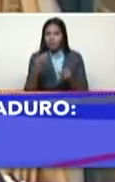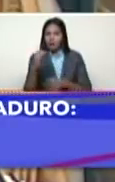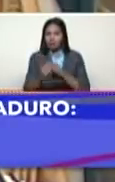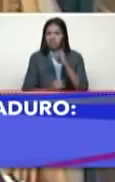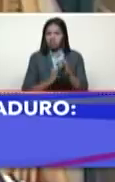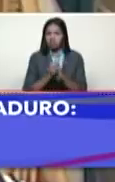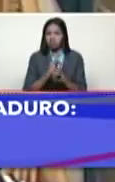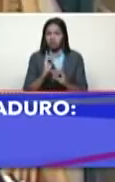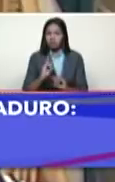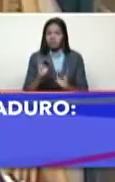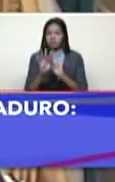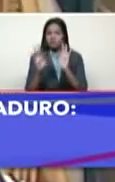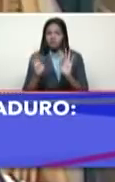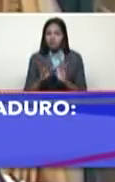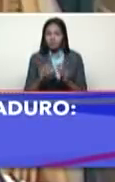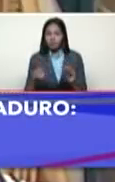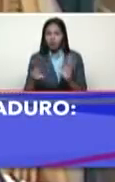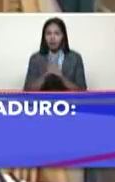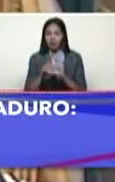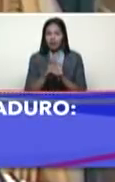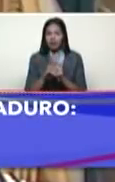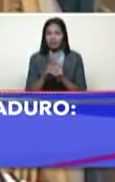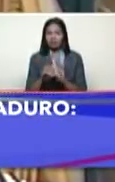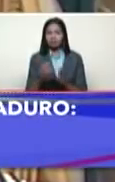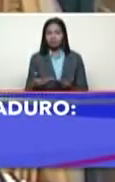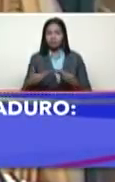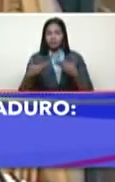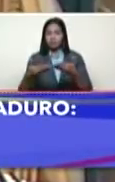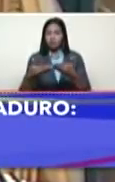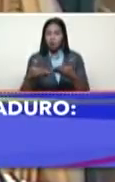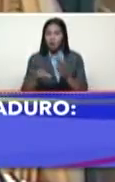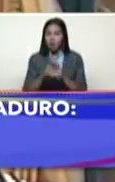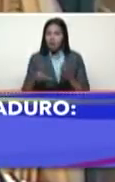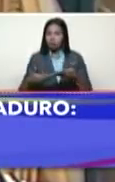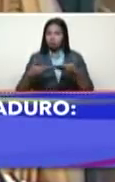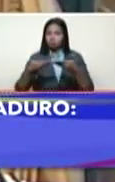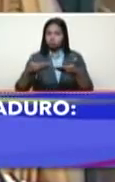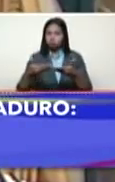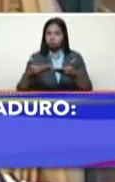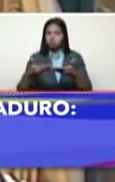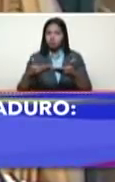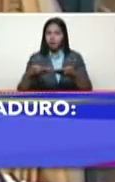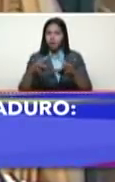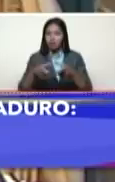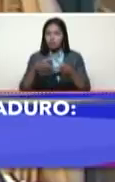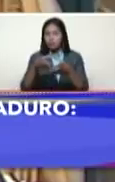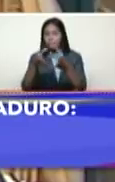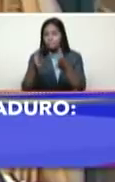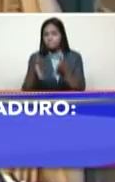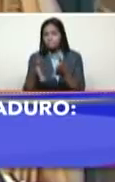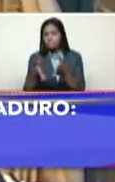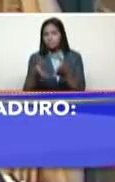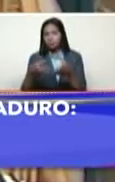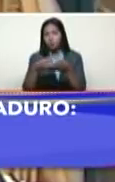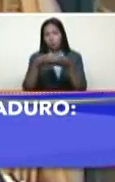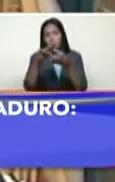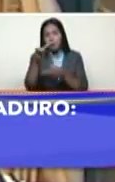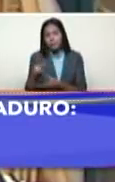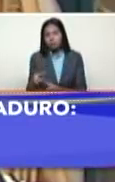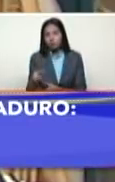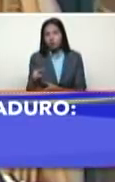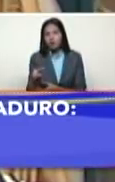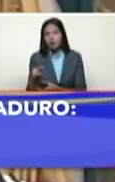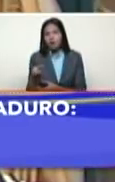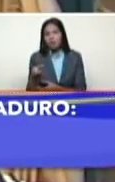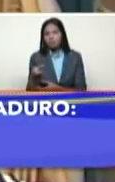internacionales y a las leyes de Estados Unidos, ha sido cedido legalmente a este colectivo de ciudadanos y ciudadanas